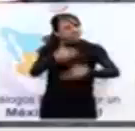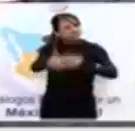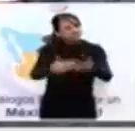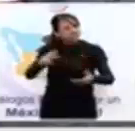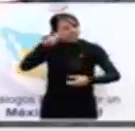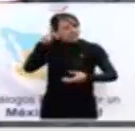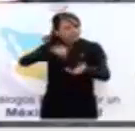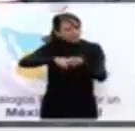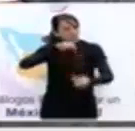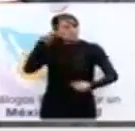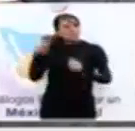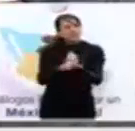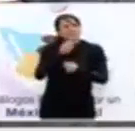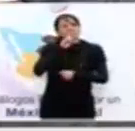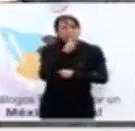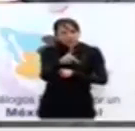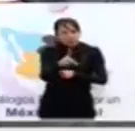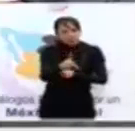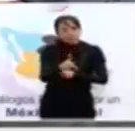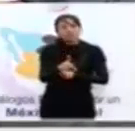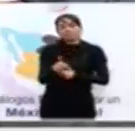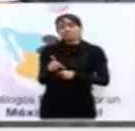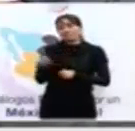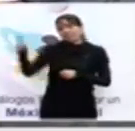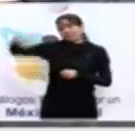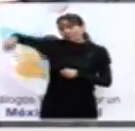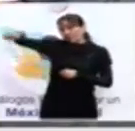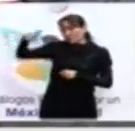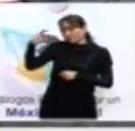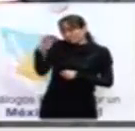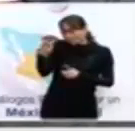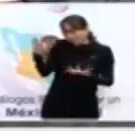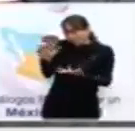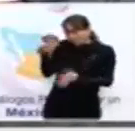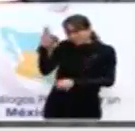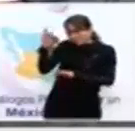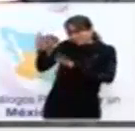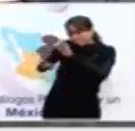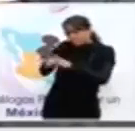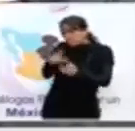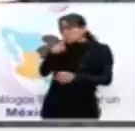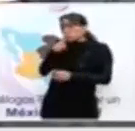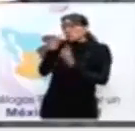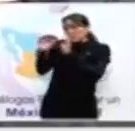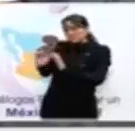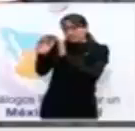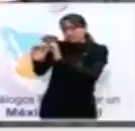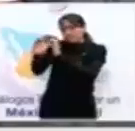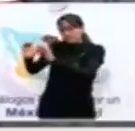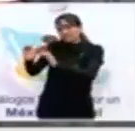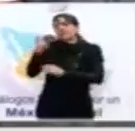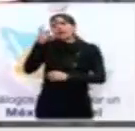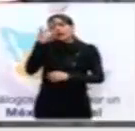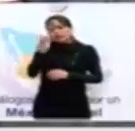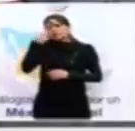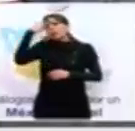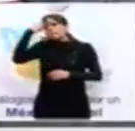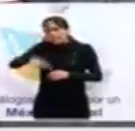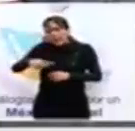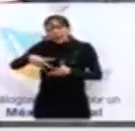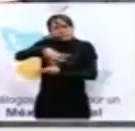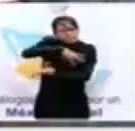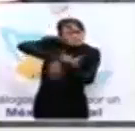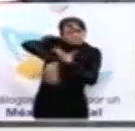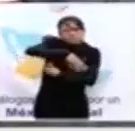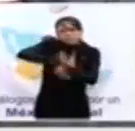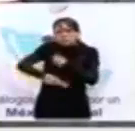crucial de una visión nueva de desarrollo, en el tema de la sustentabilidad, resulta que quienes